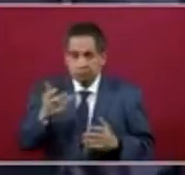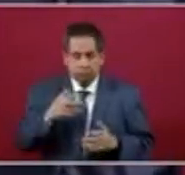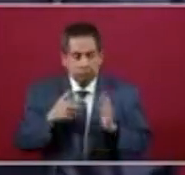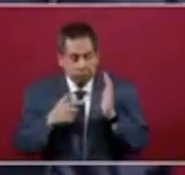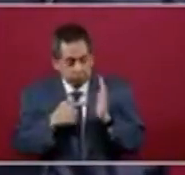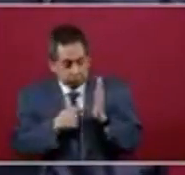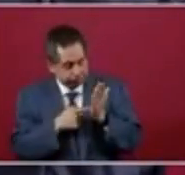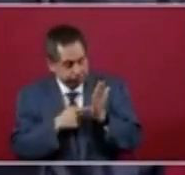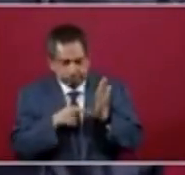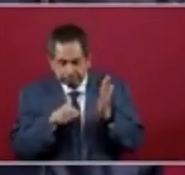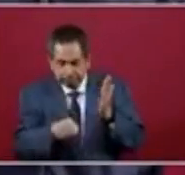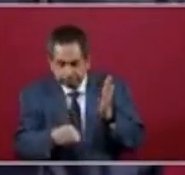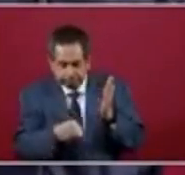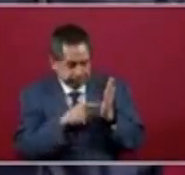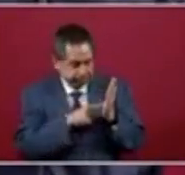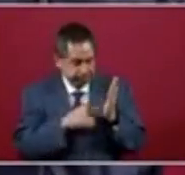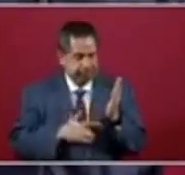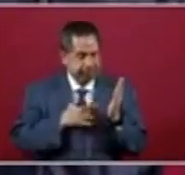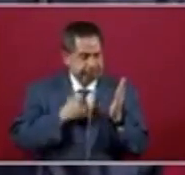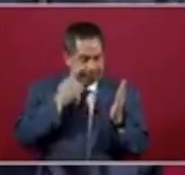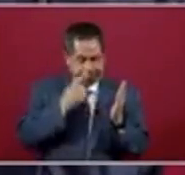proceder con